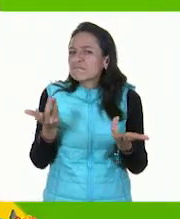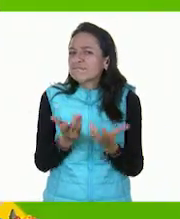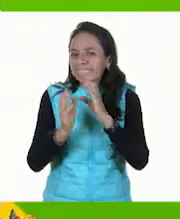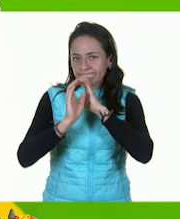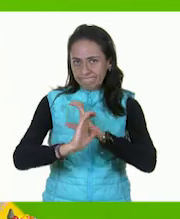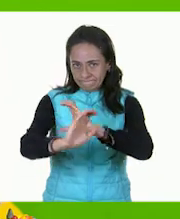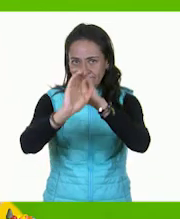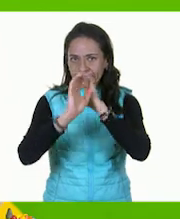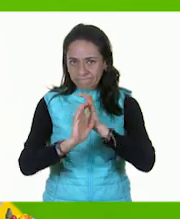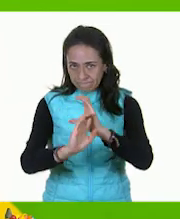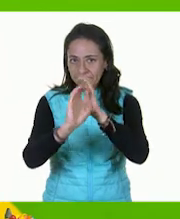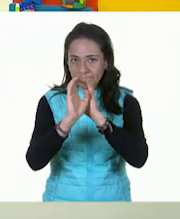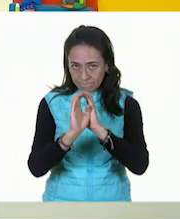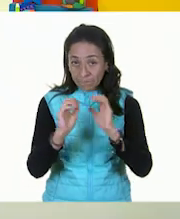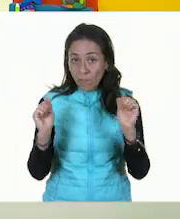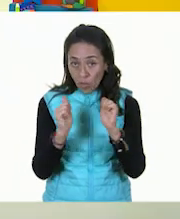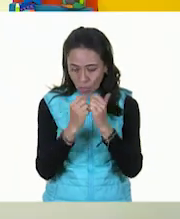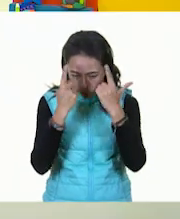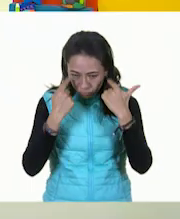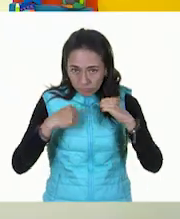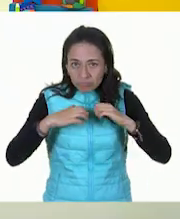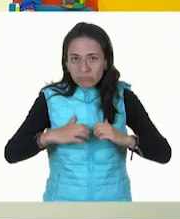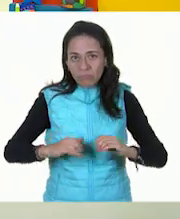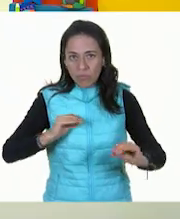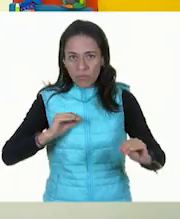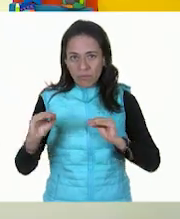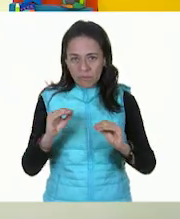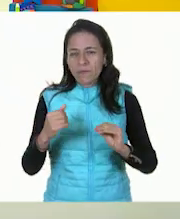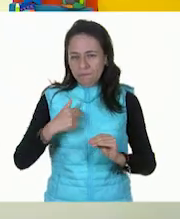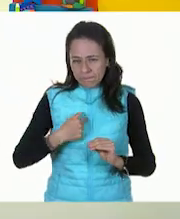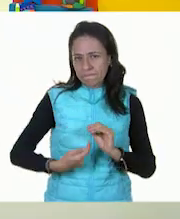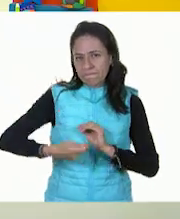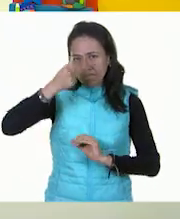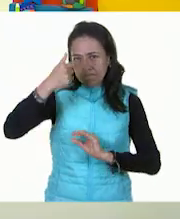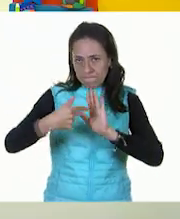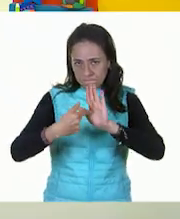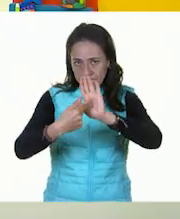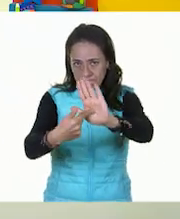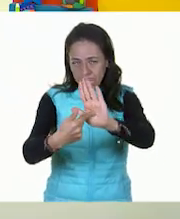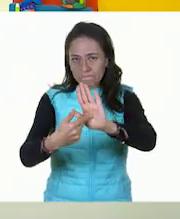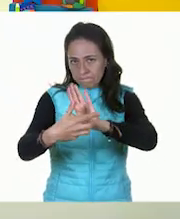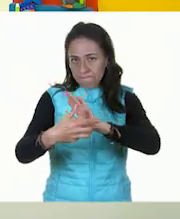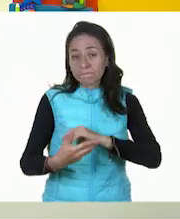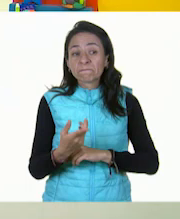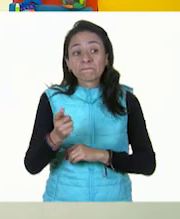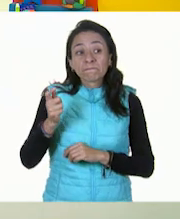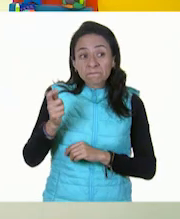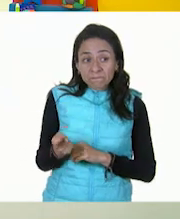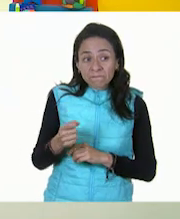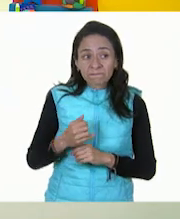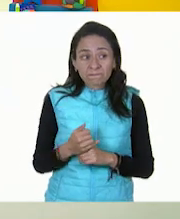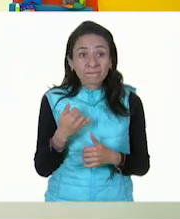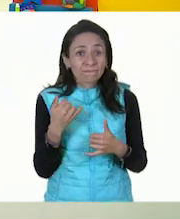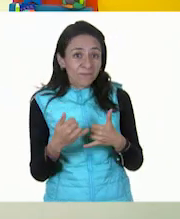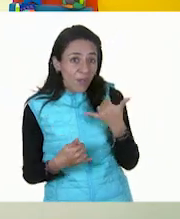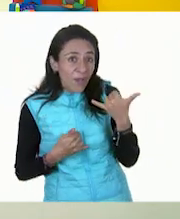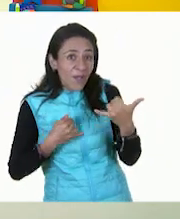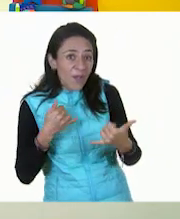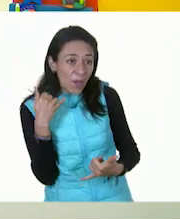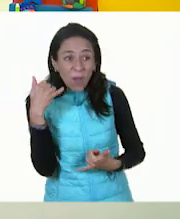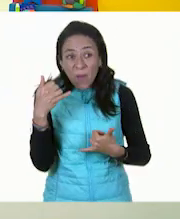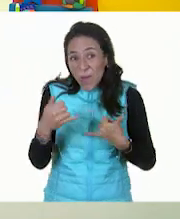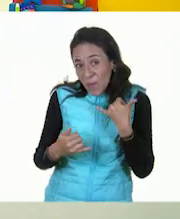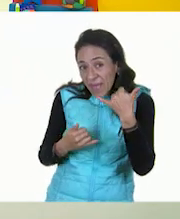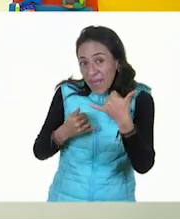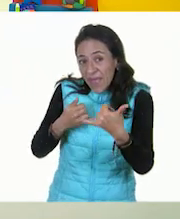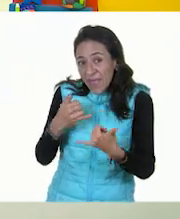con distintos movimientos. Les voy a mostrar. Dice así. Este es un juego, este es un juego solo